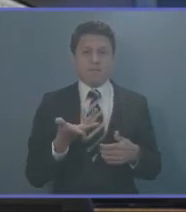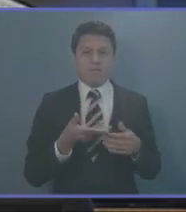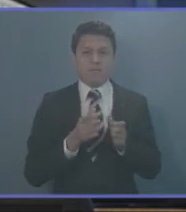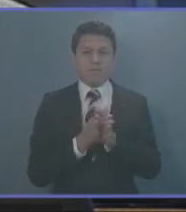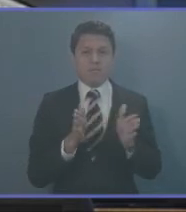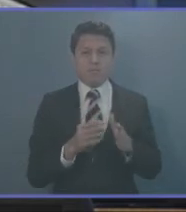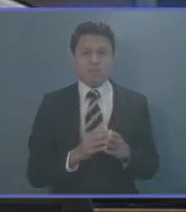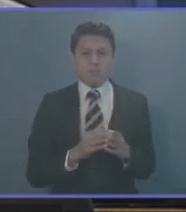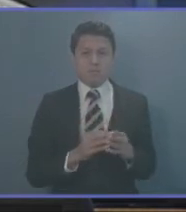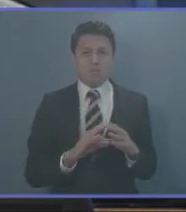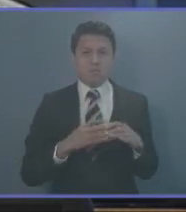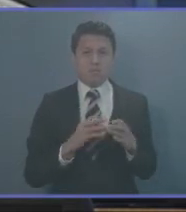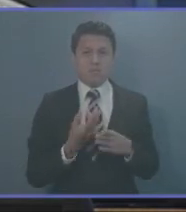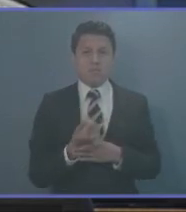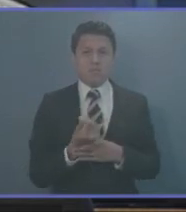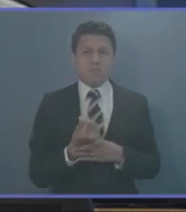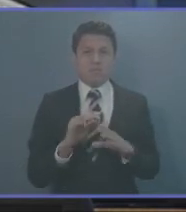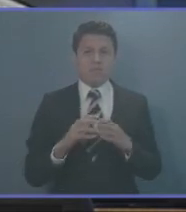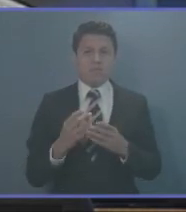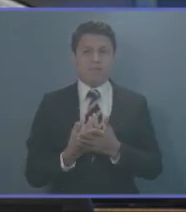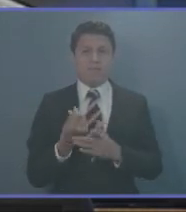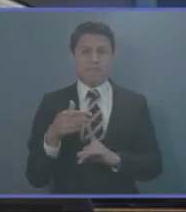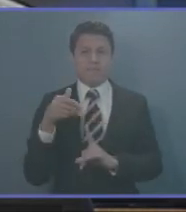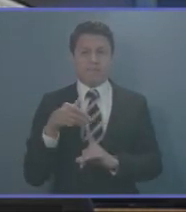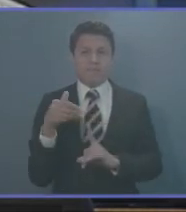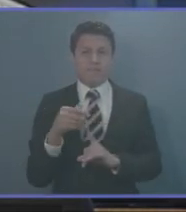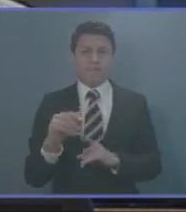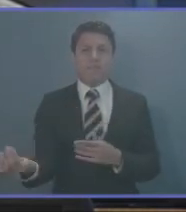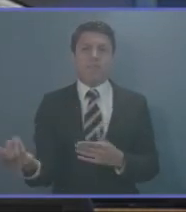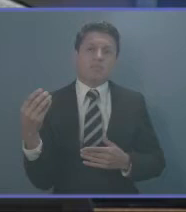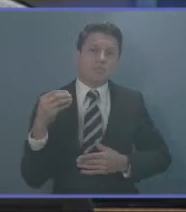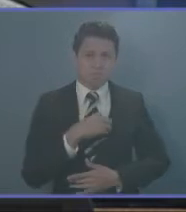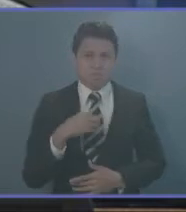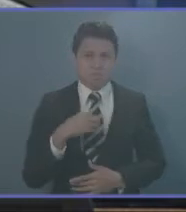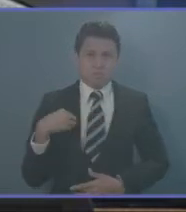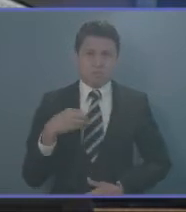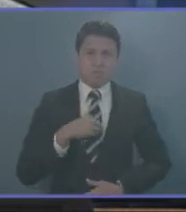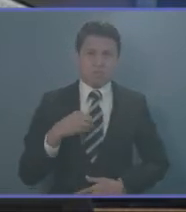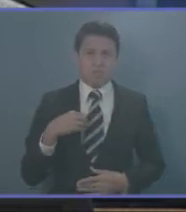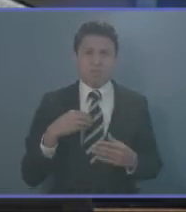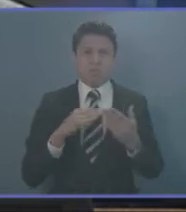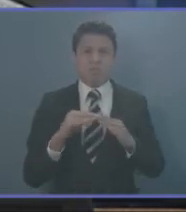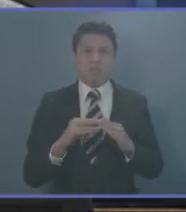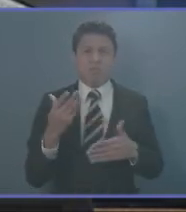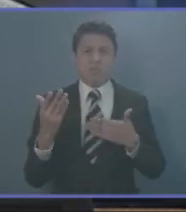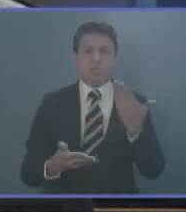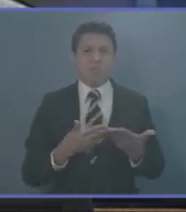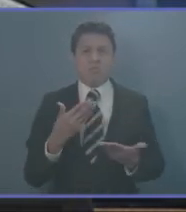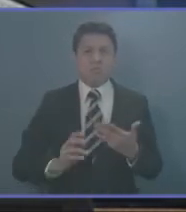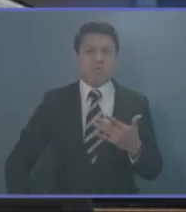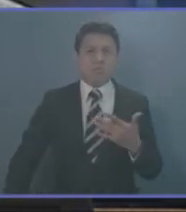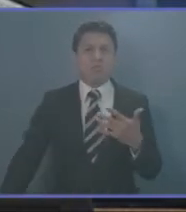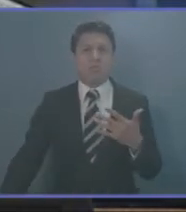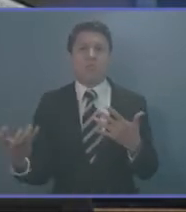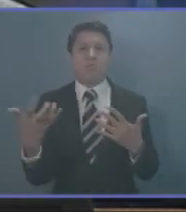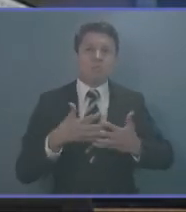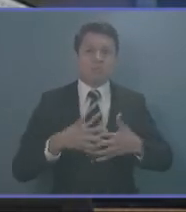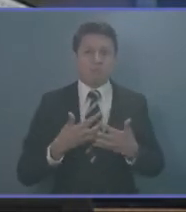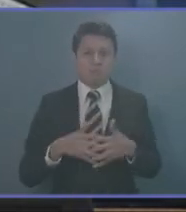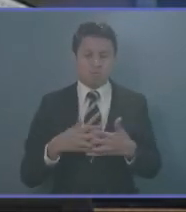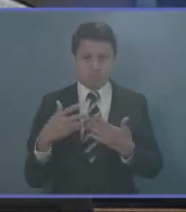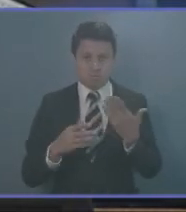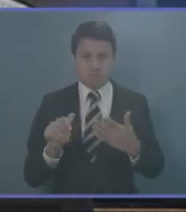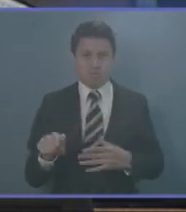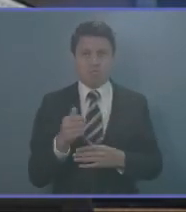distinguiendo entre el sector financiero, educativo, médico, diversos y comercio, industria y otros.